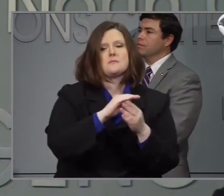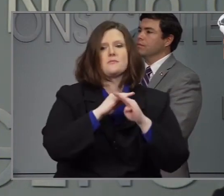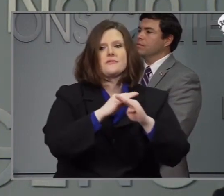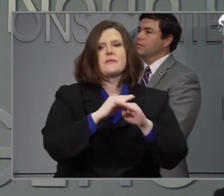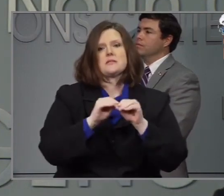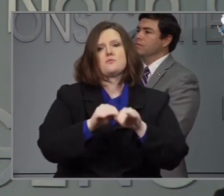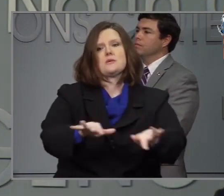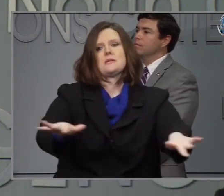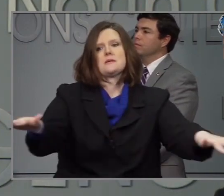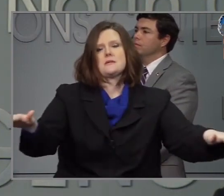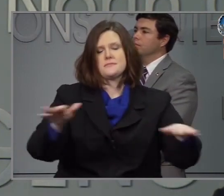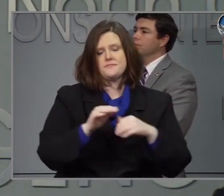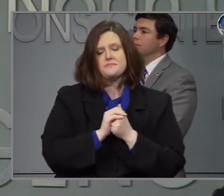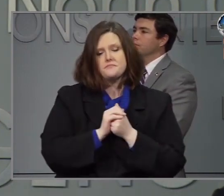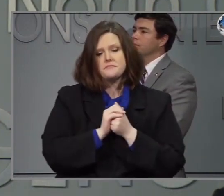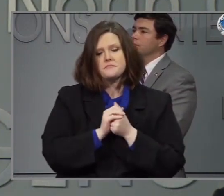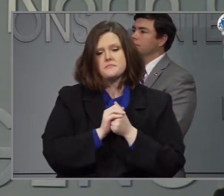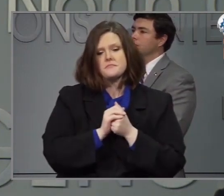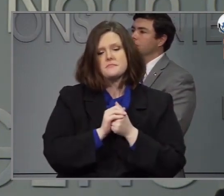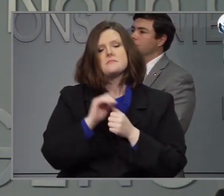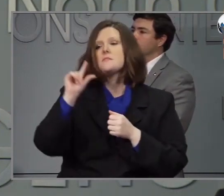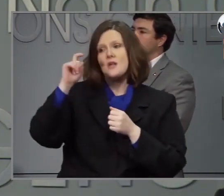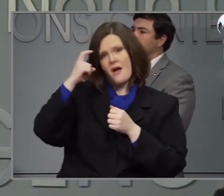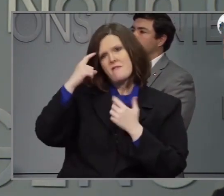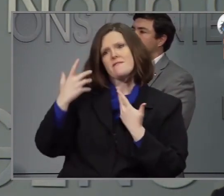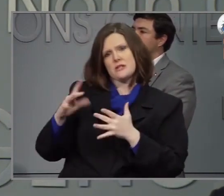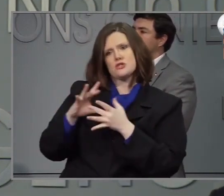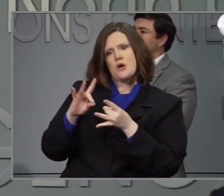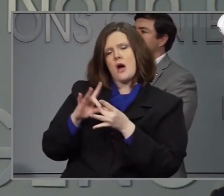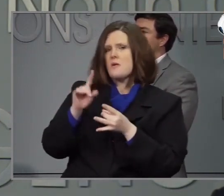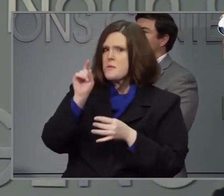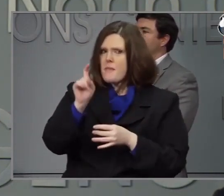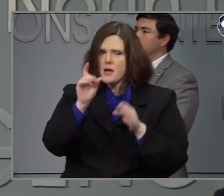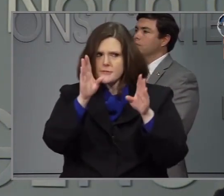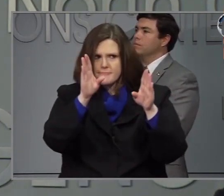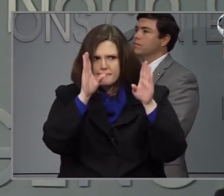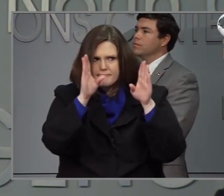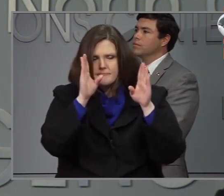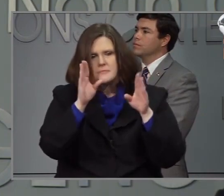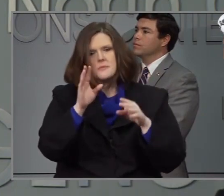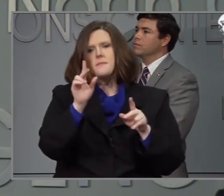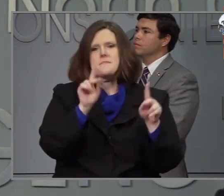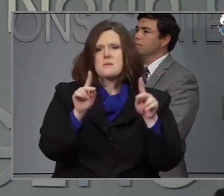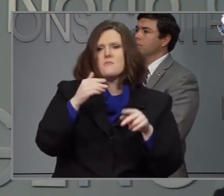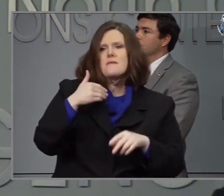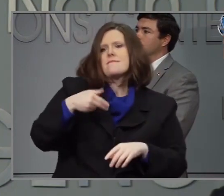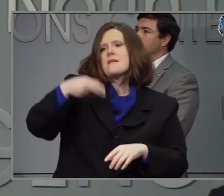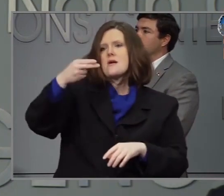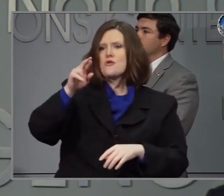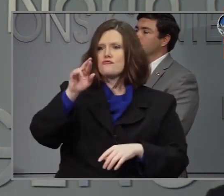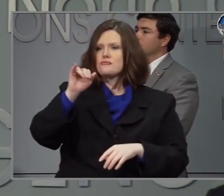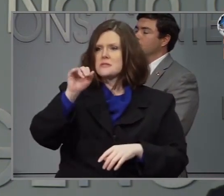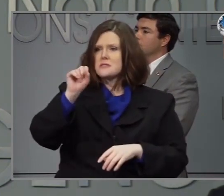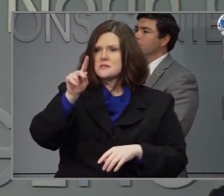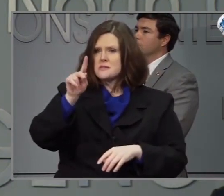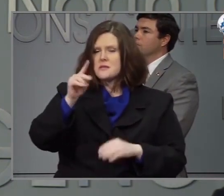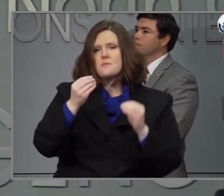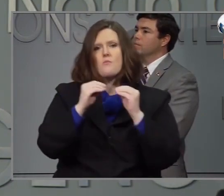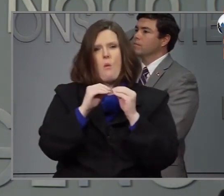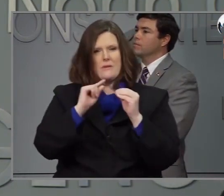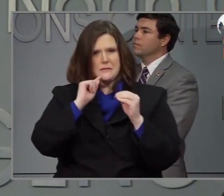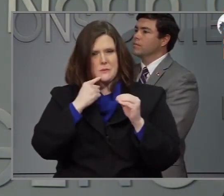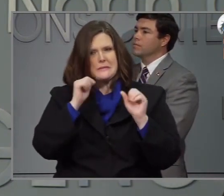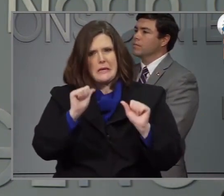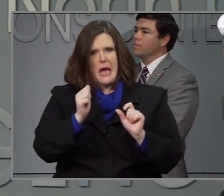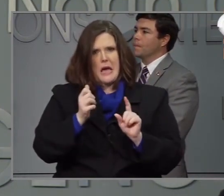y hagan su parte para la propagación y como mencionamos tienen que estar vigilantes para aquellos que